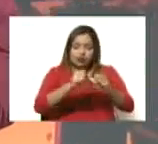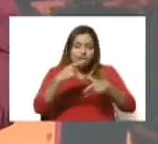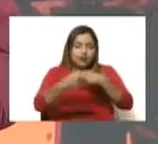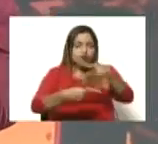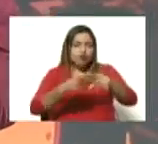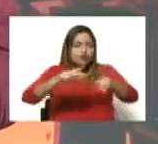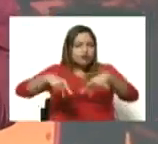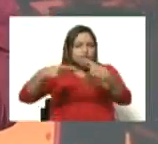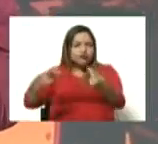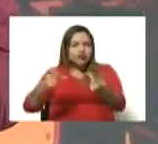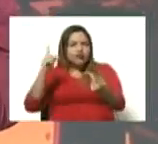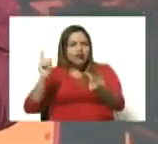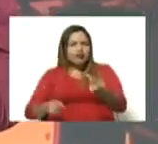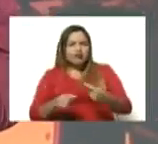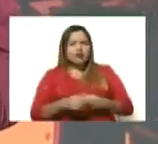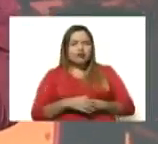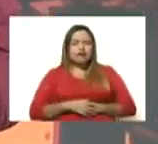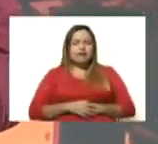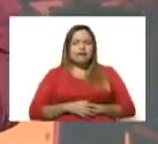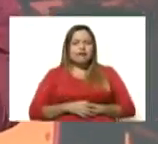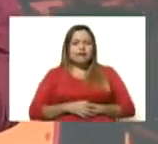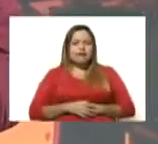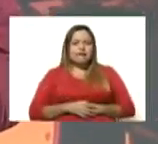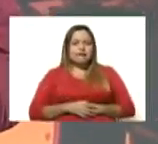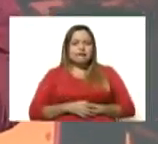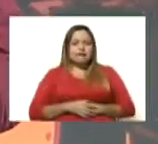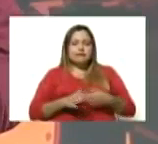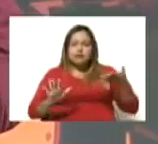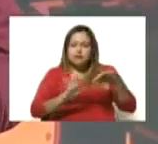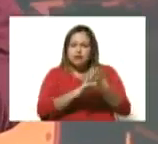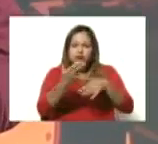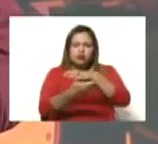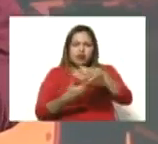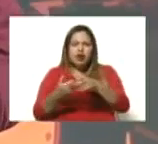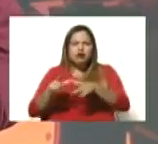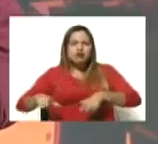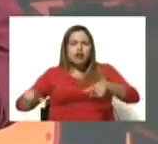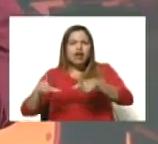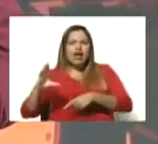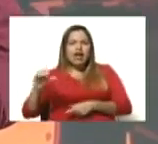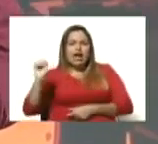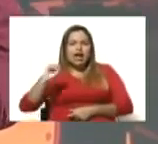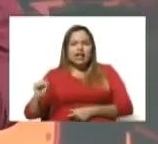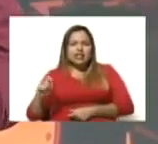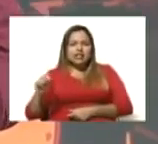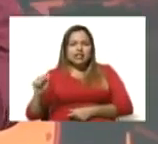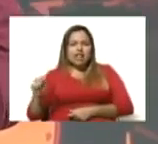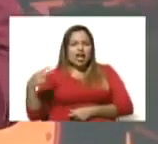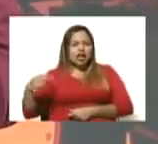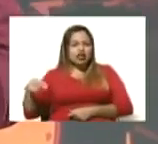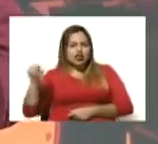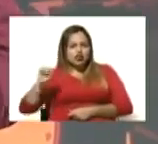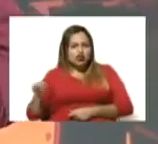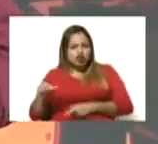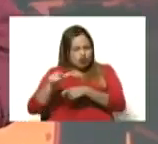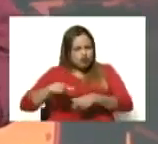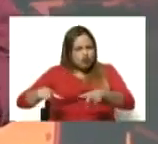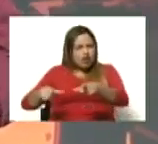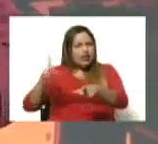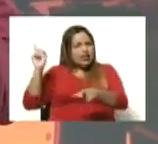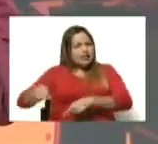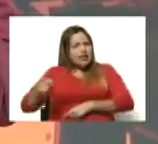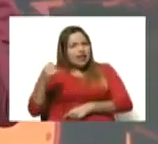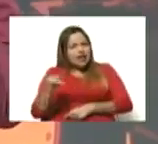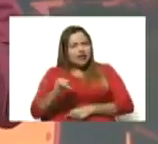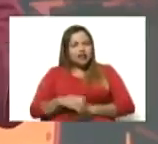de recuperación, sino también en lo que está ocurriendo en Los Castaños, si mal no me equivoco, es el nombre de la localidad, donde también